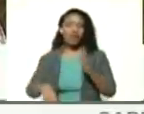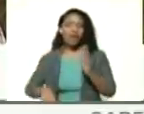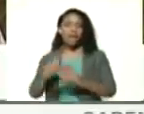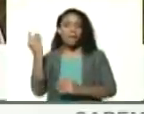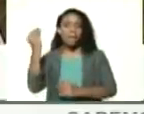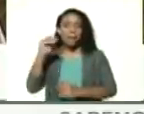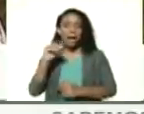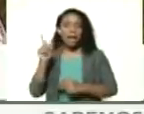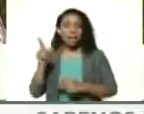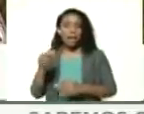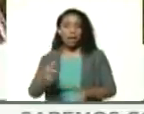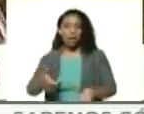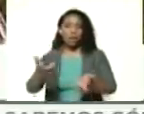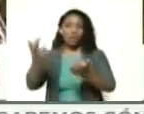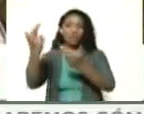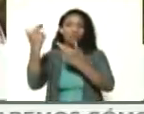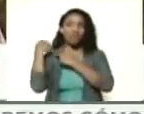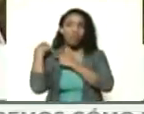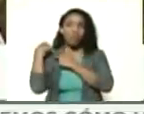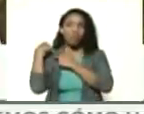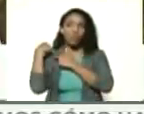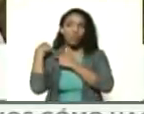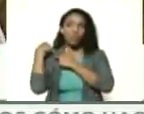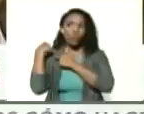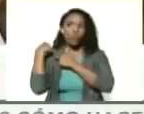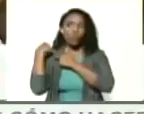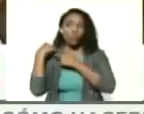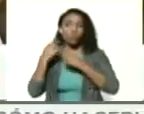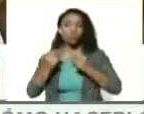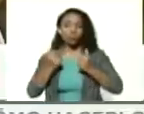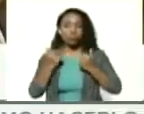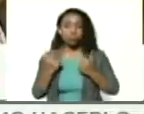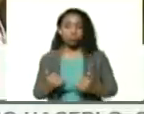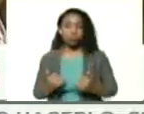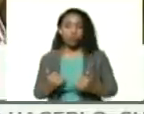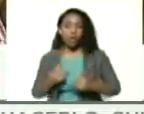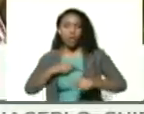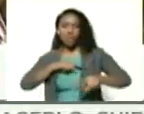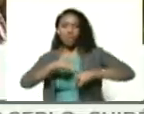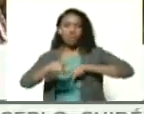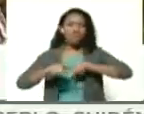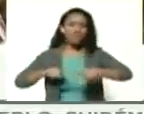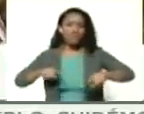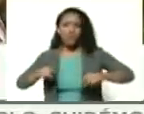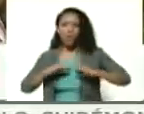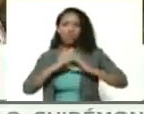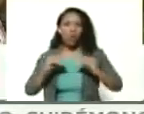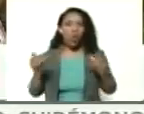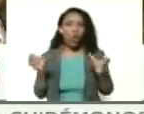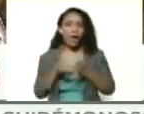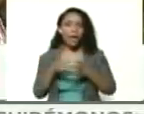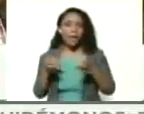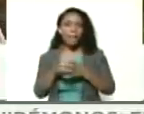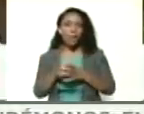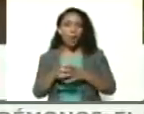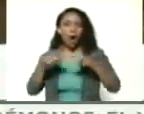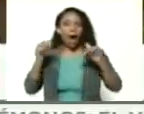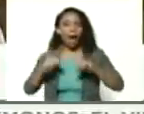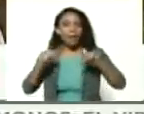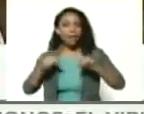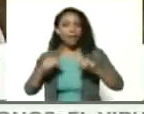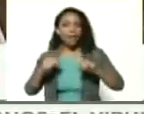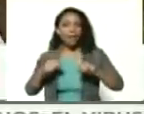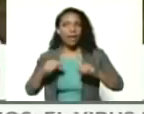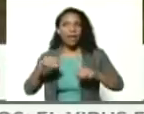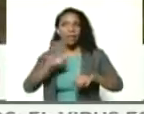esta responsabilidad, pues actuaremos en coordinación con todos los equipos. Aquí tenemos